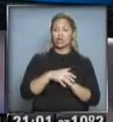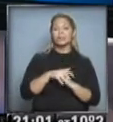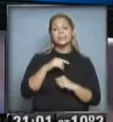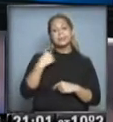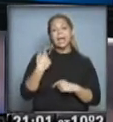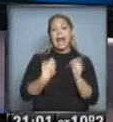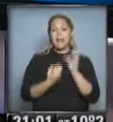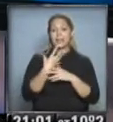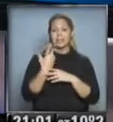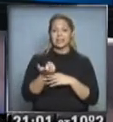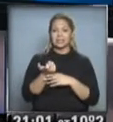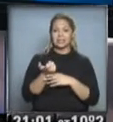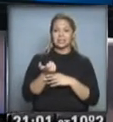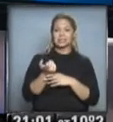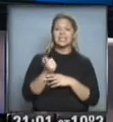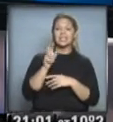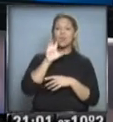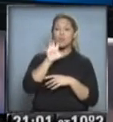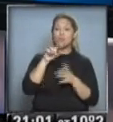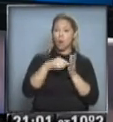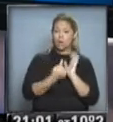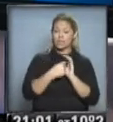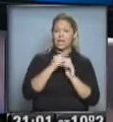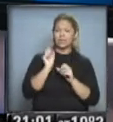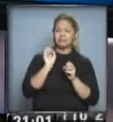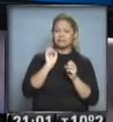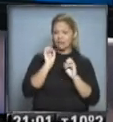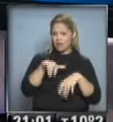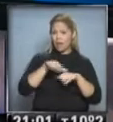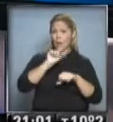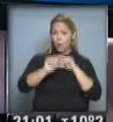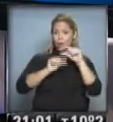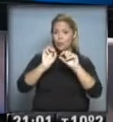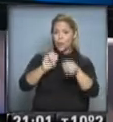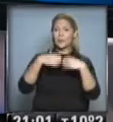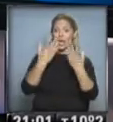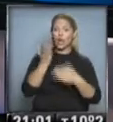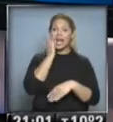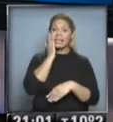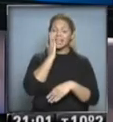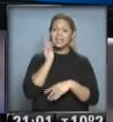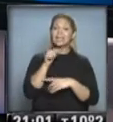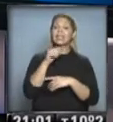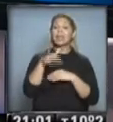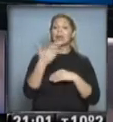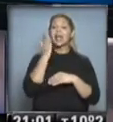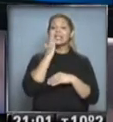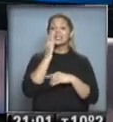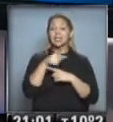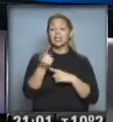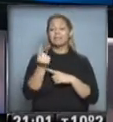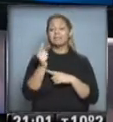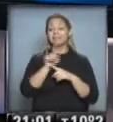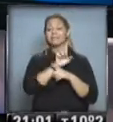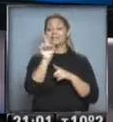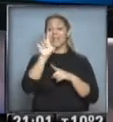tiempo en la mañana comenzará sobre el suroeste de buenos aires nuevo mejora a partir de la tarde con una mañana bastante fría y a partir de la tarde llegará al mal